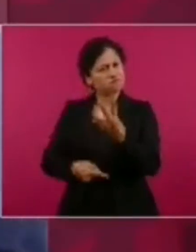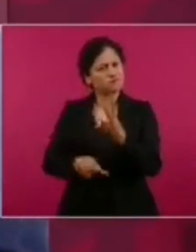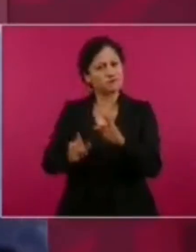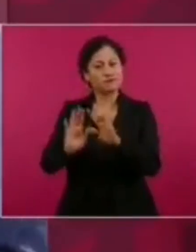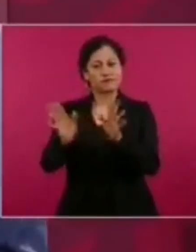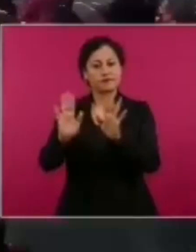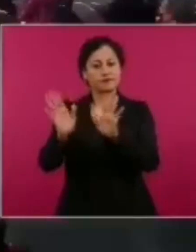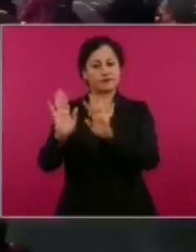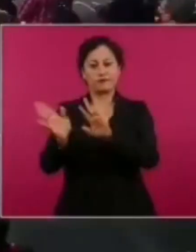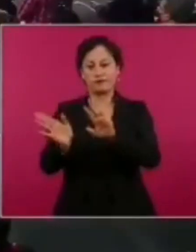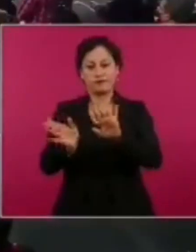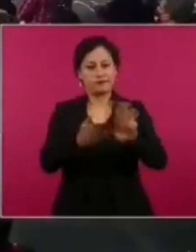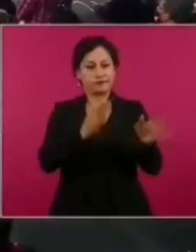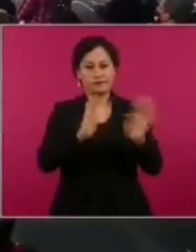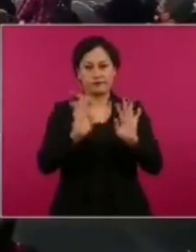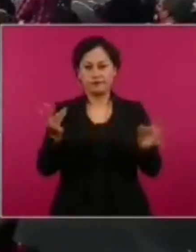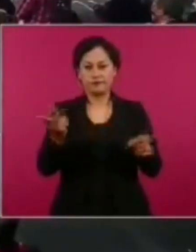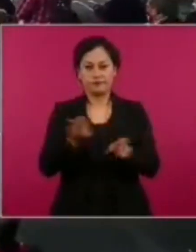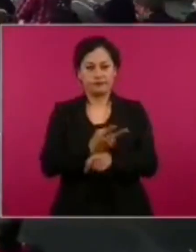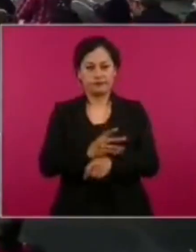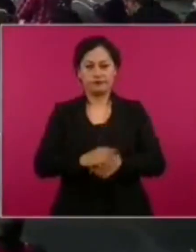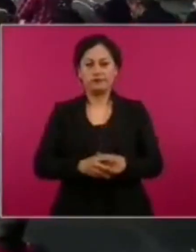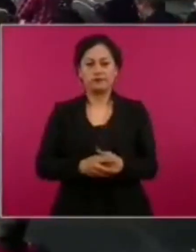bueno ya ya ya ya pasó